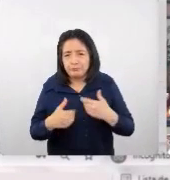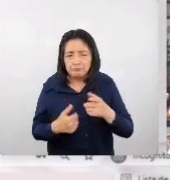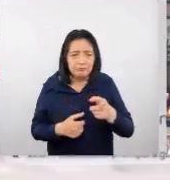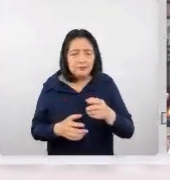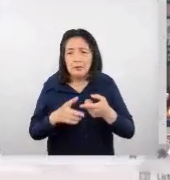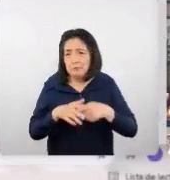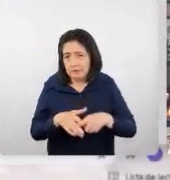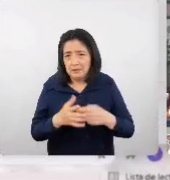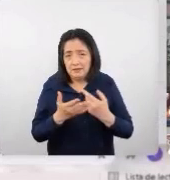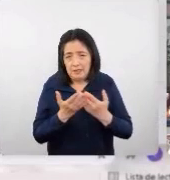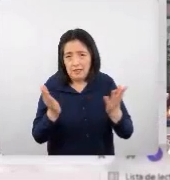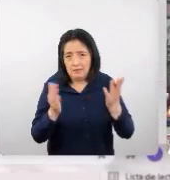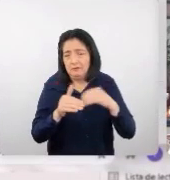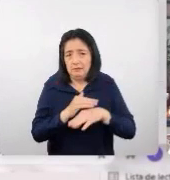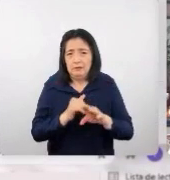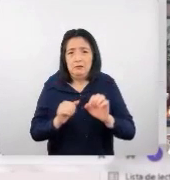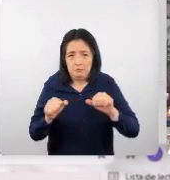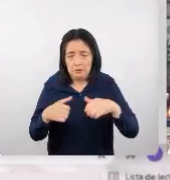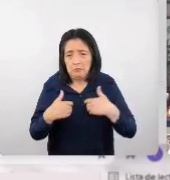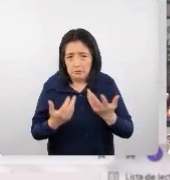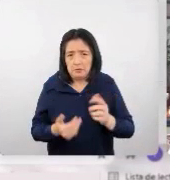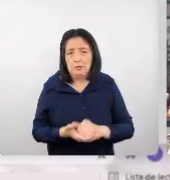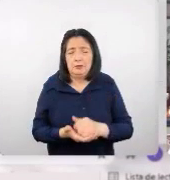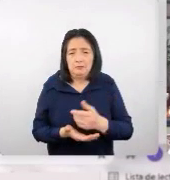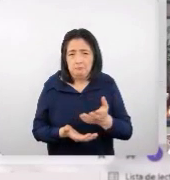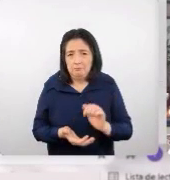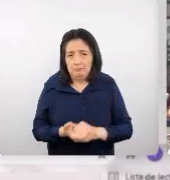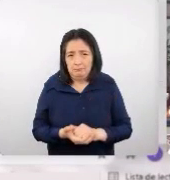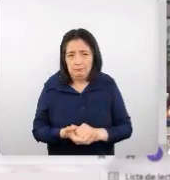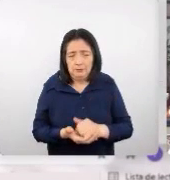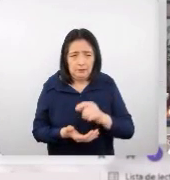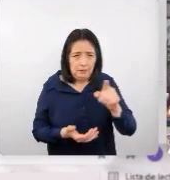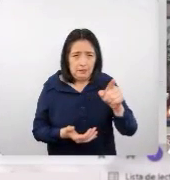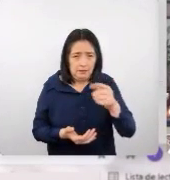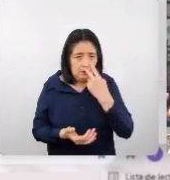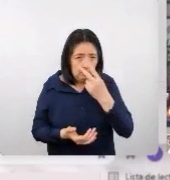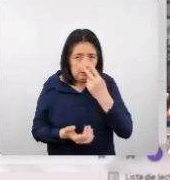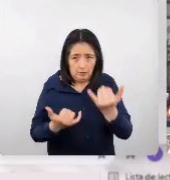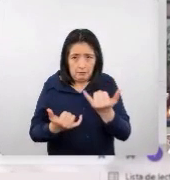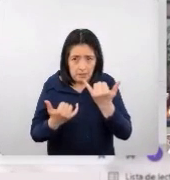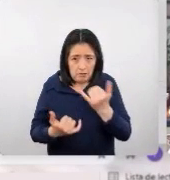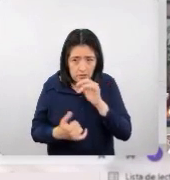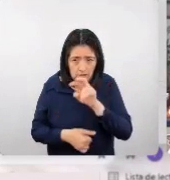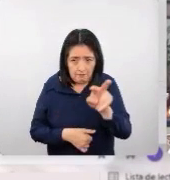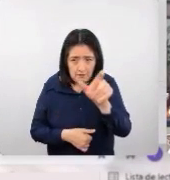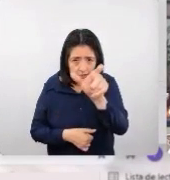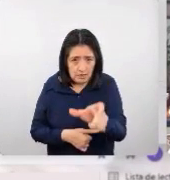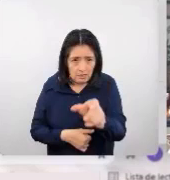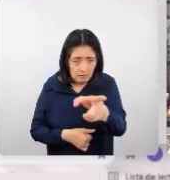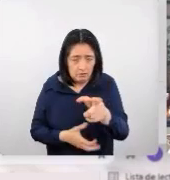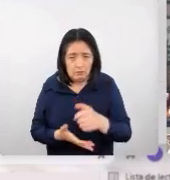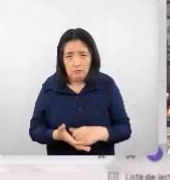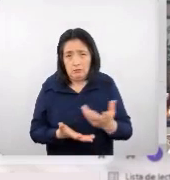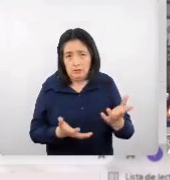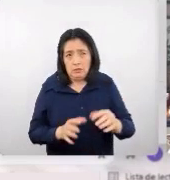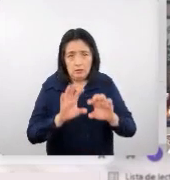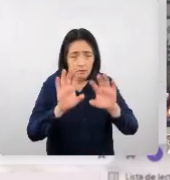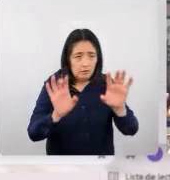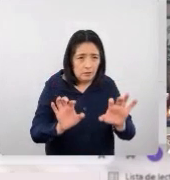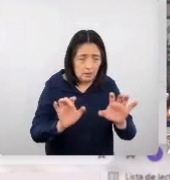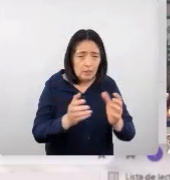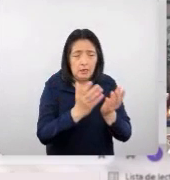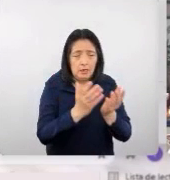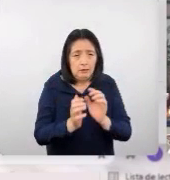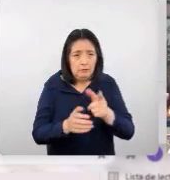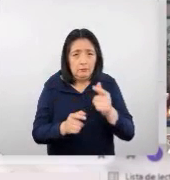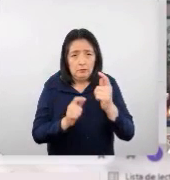sesión, van a poder acceder a esta pantalla que estamos visualizando, ¿sí? Que dice aula virtual y al lado izquierdo